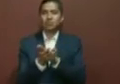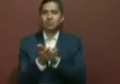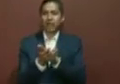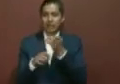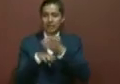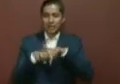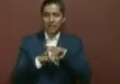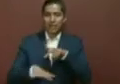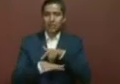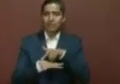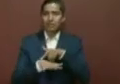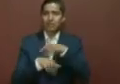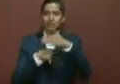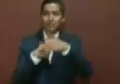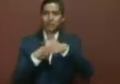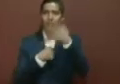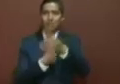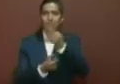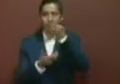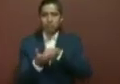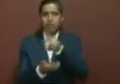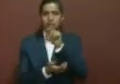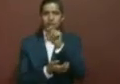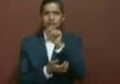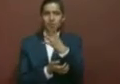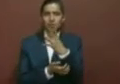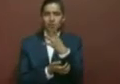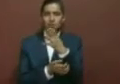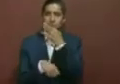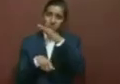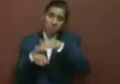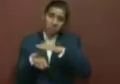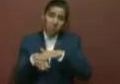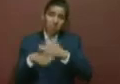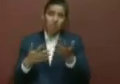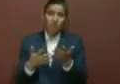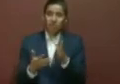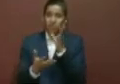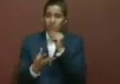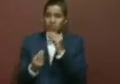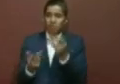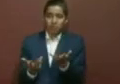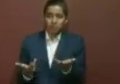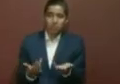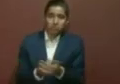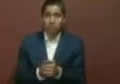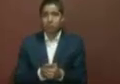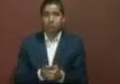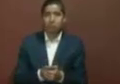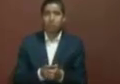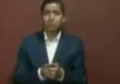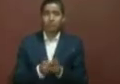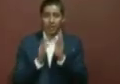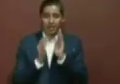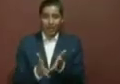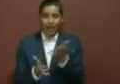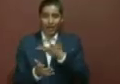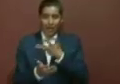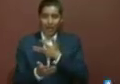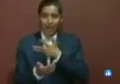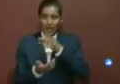estatal, hasta después de el 24. Así es que tampoco hay manera. Ya los que están,